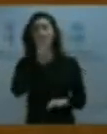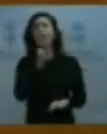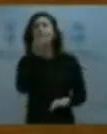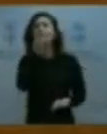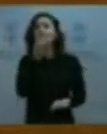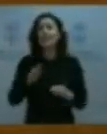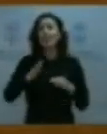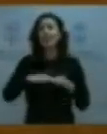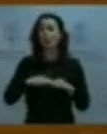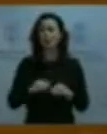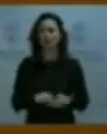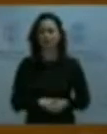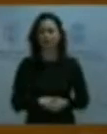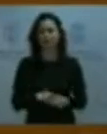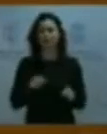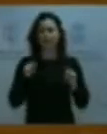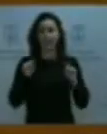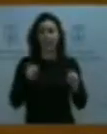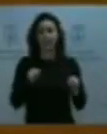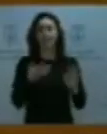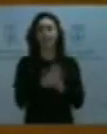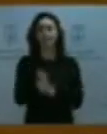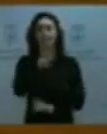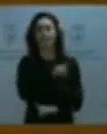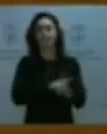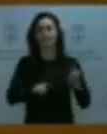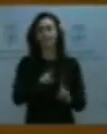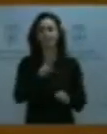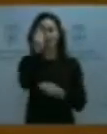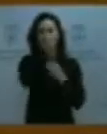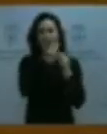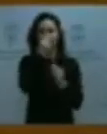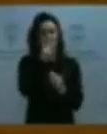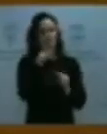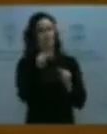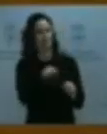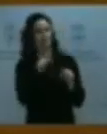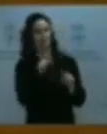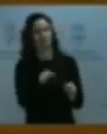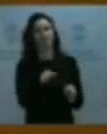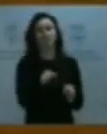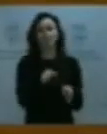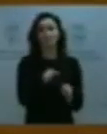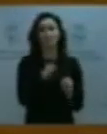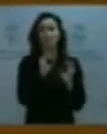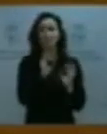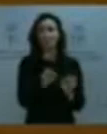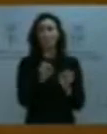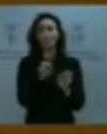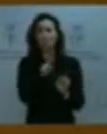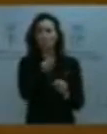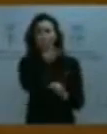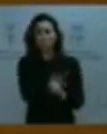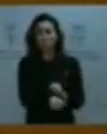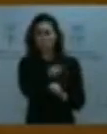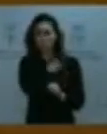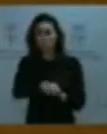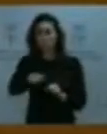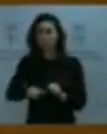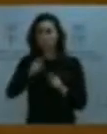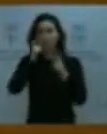que esto ya ha llegado donde ha llegado y con las soluciones que ustedes intentan, porque usted se basa solo en el intento. Es que